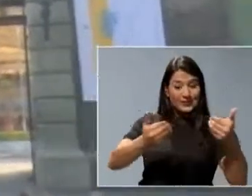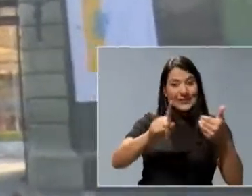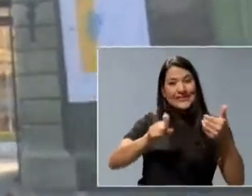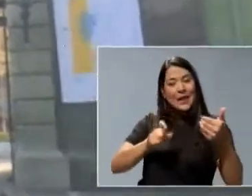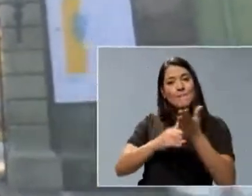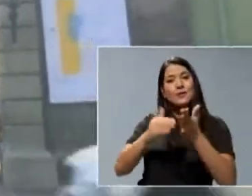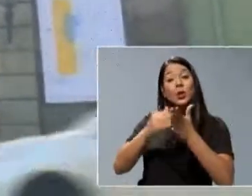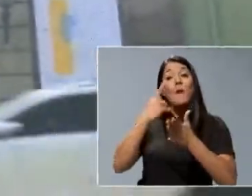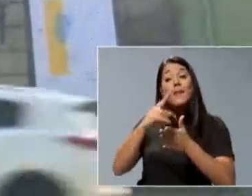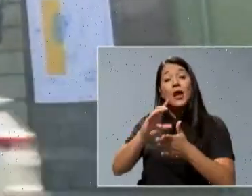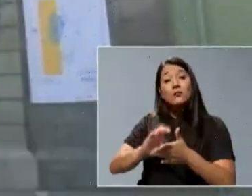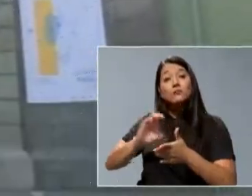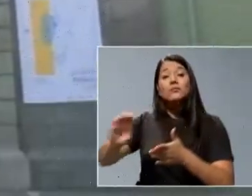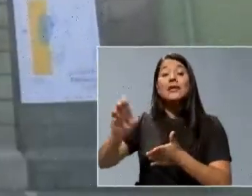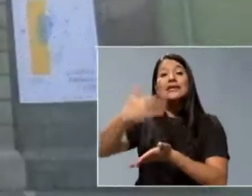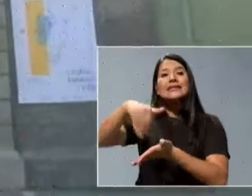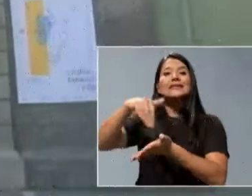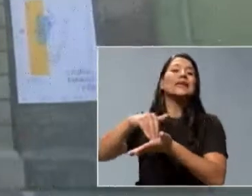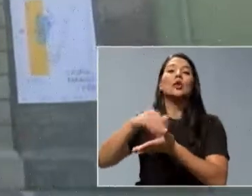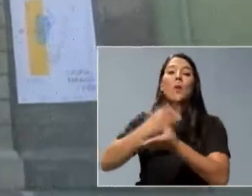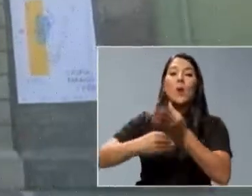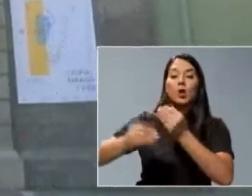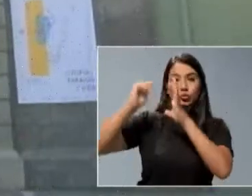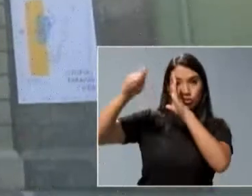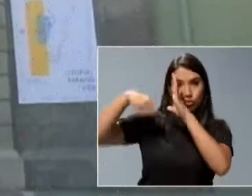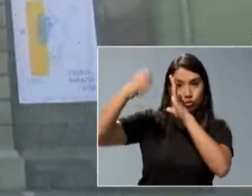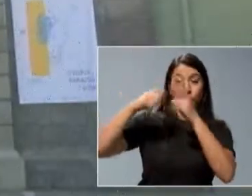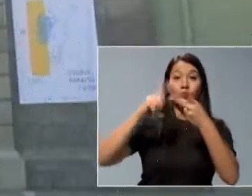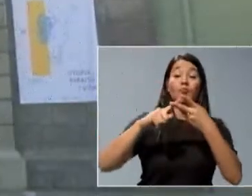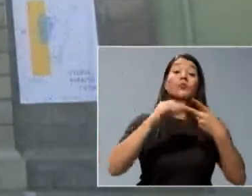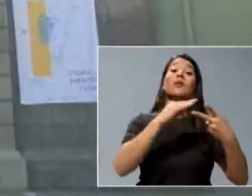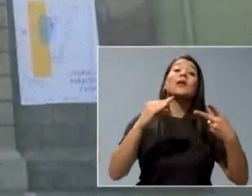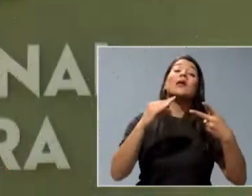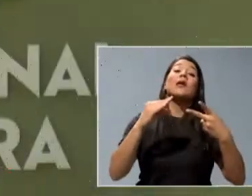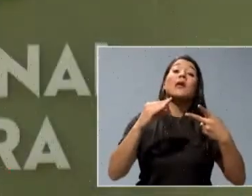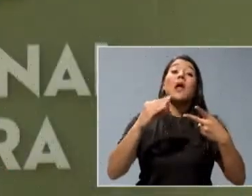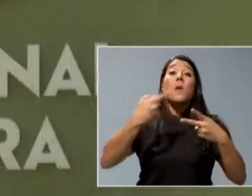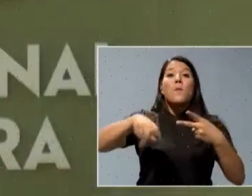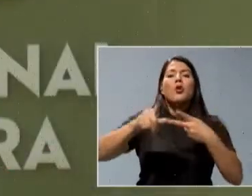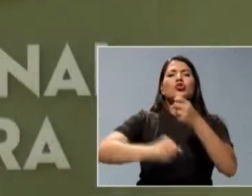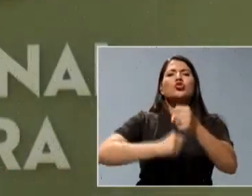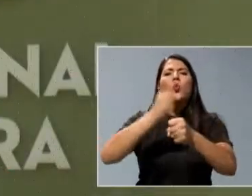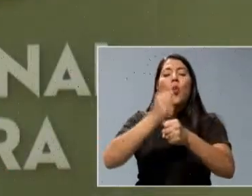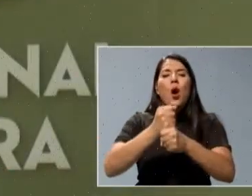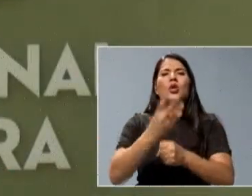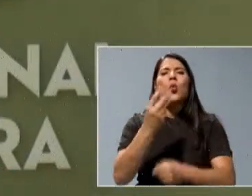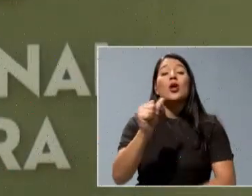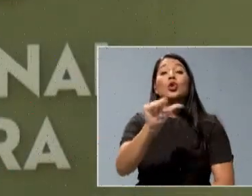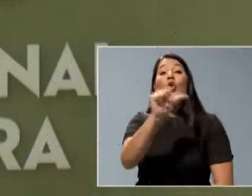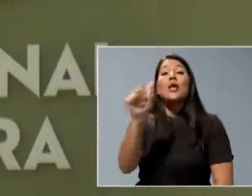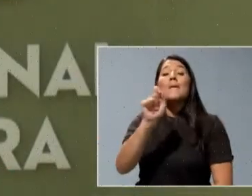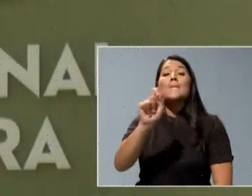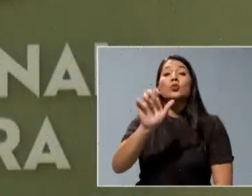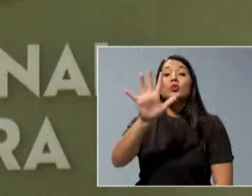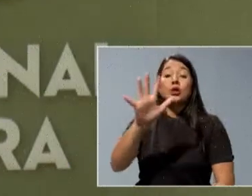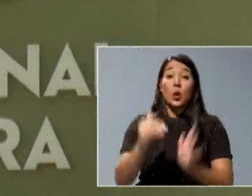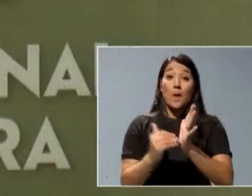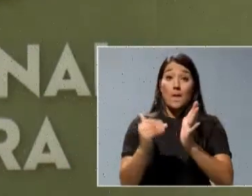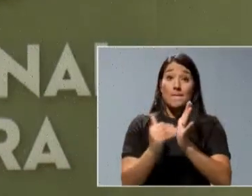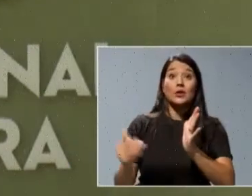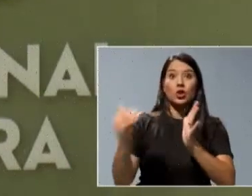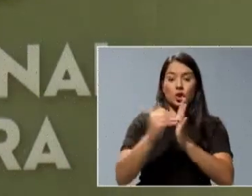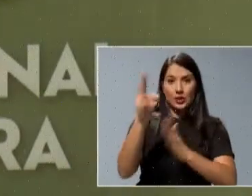Cinematográfica. En el informe de mayoría al presupuesto de la República del próximo año por un monto de 10.5 billones de colones. Se